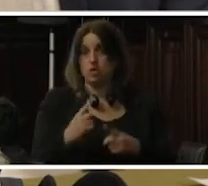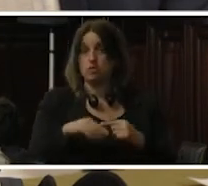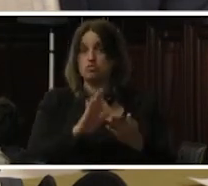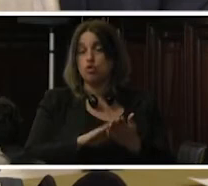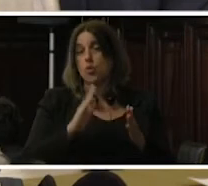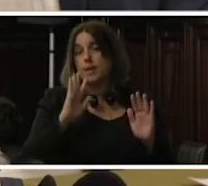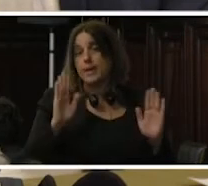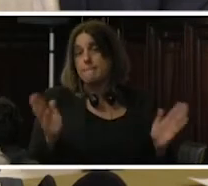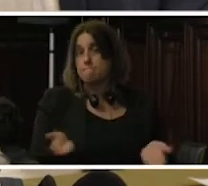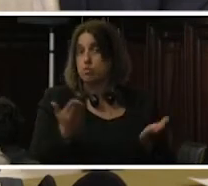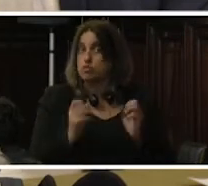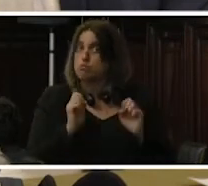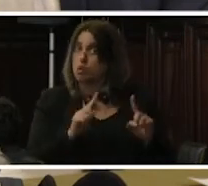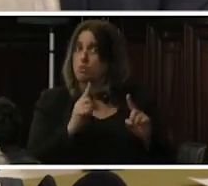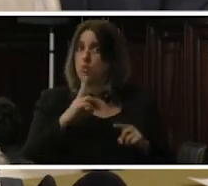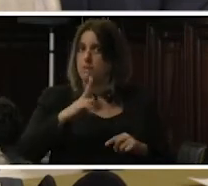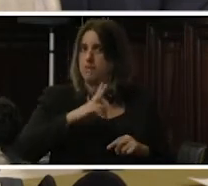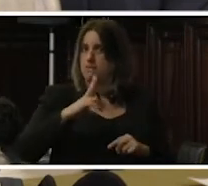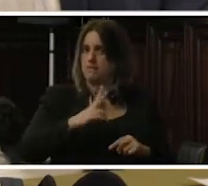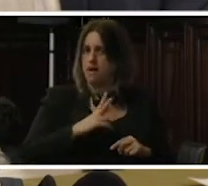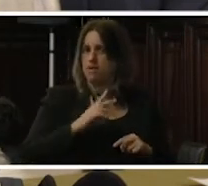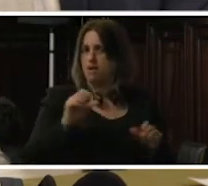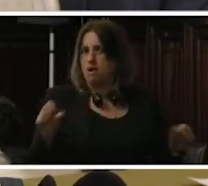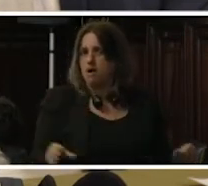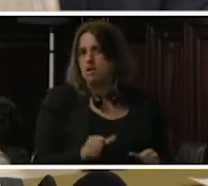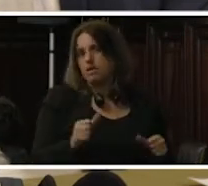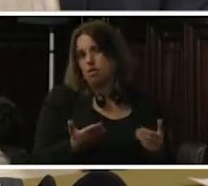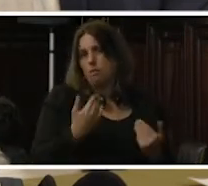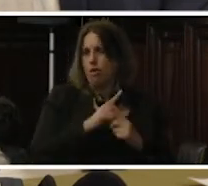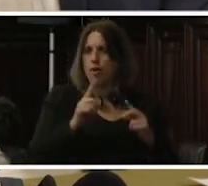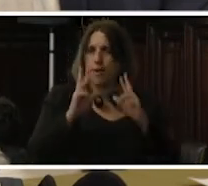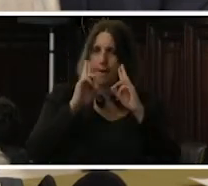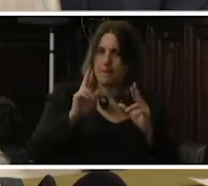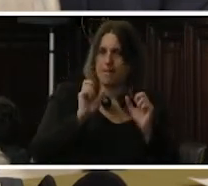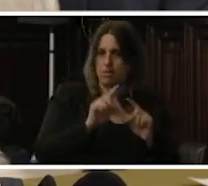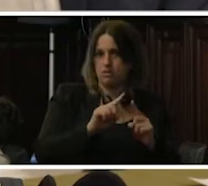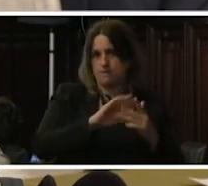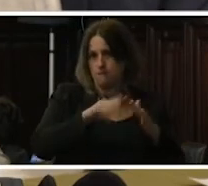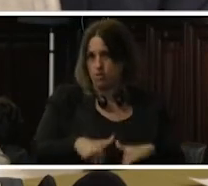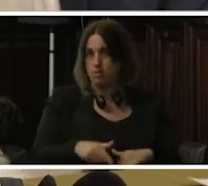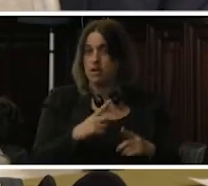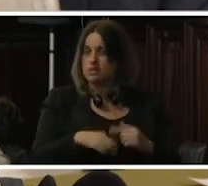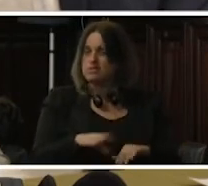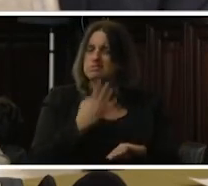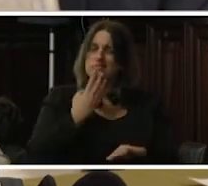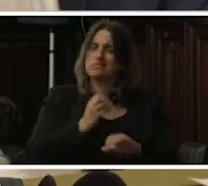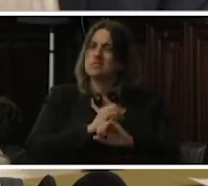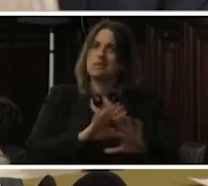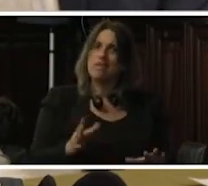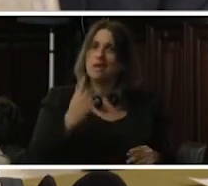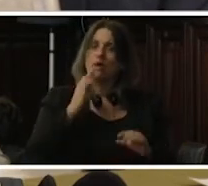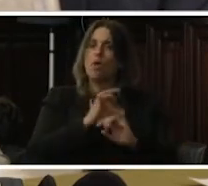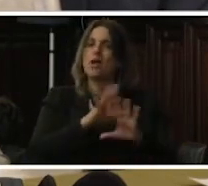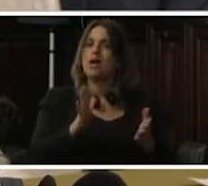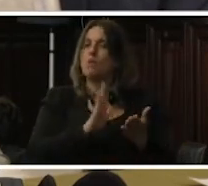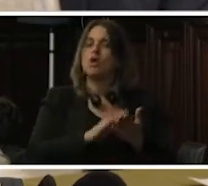de los propios propietarios privados, se han ido levantando estas medidas cautelares, mal interpretando el alcance de las medidas cautelares, porque